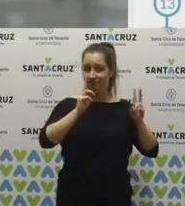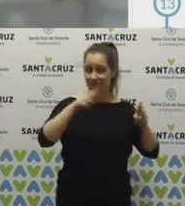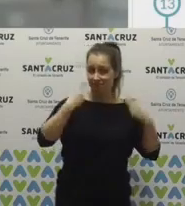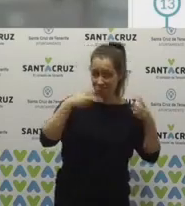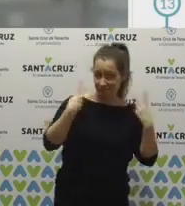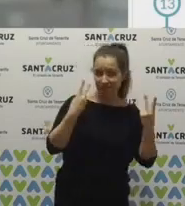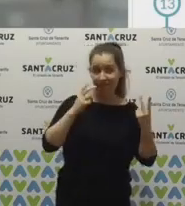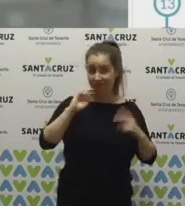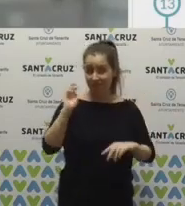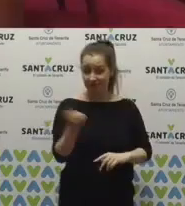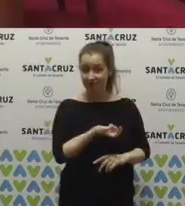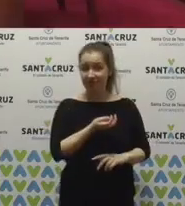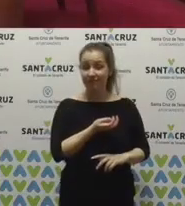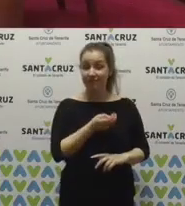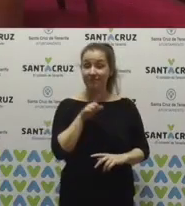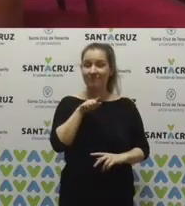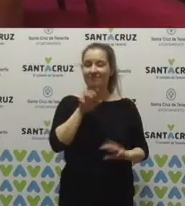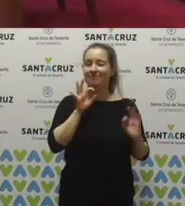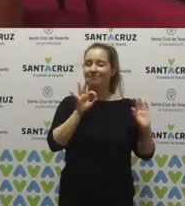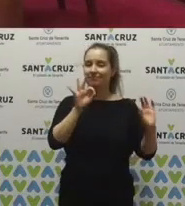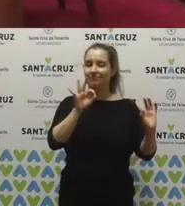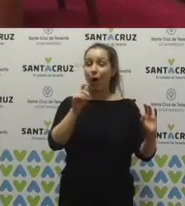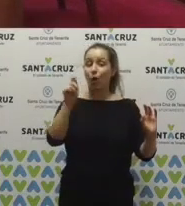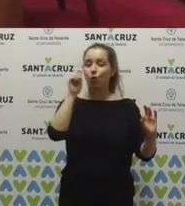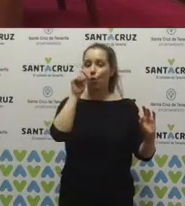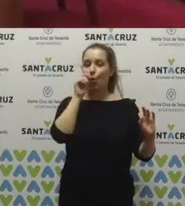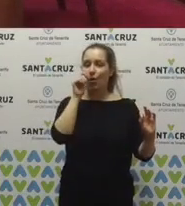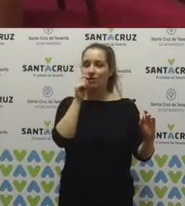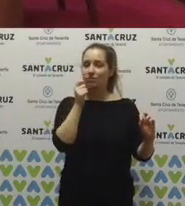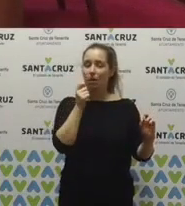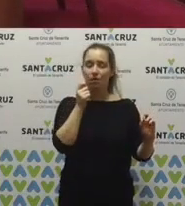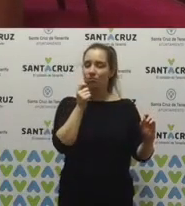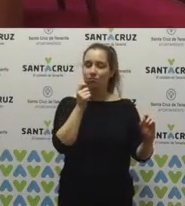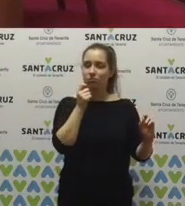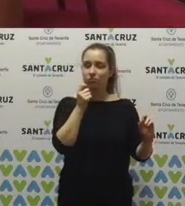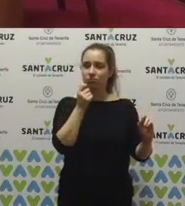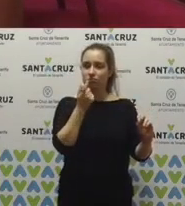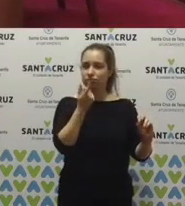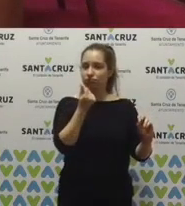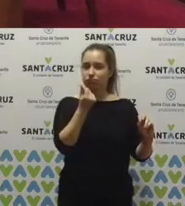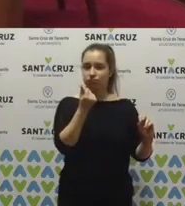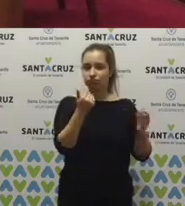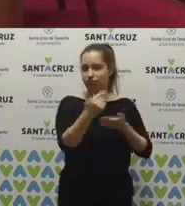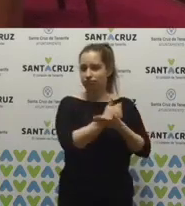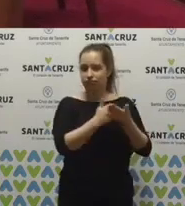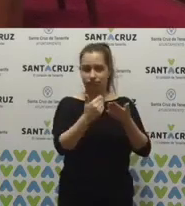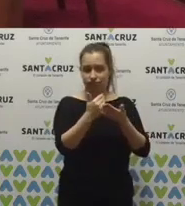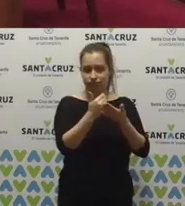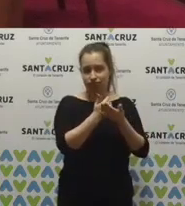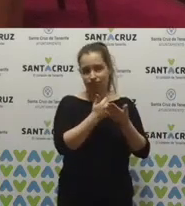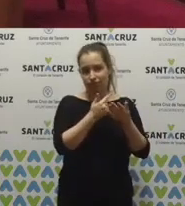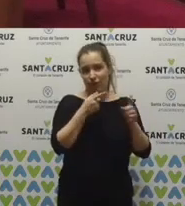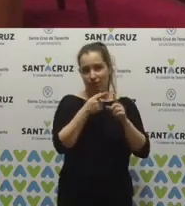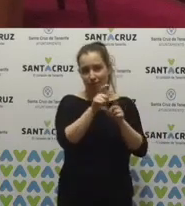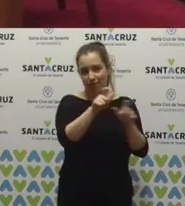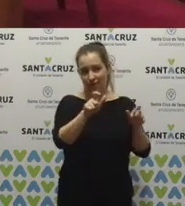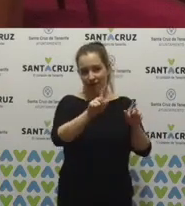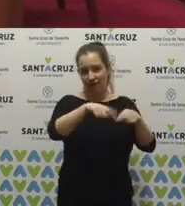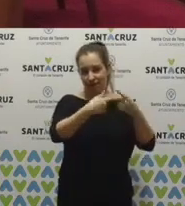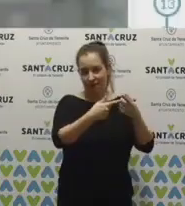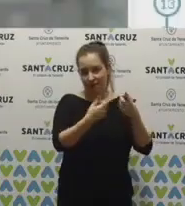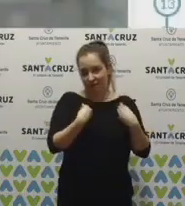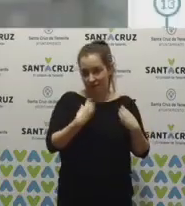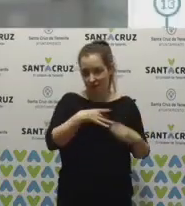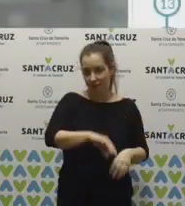este turismo cuyo gasto en la zona da de comer a tantas familias de la nada creemos que no es mucho pedir que seamos sensibles